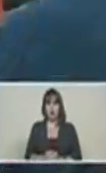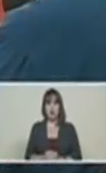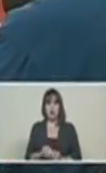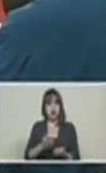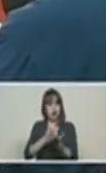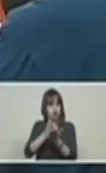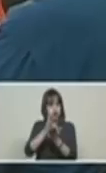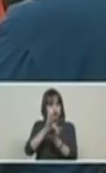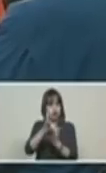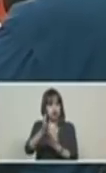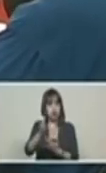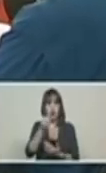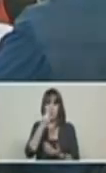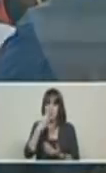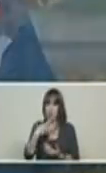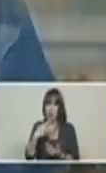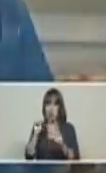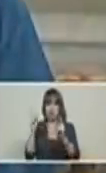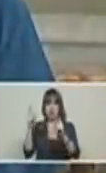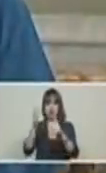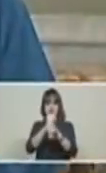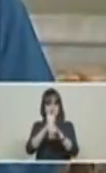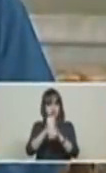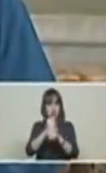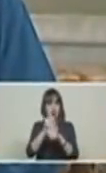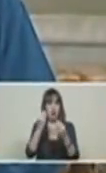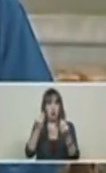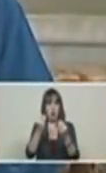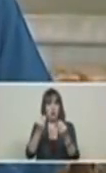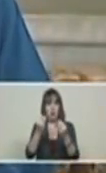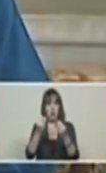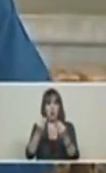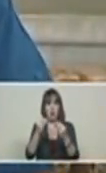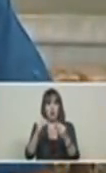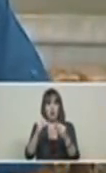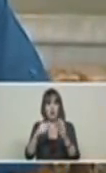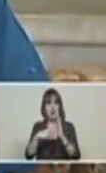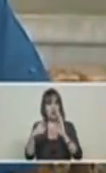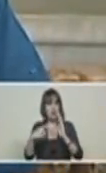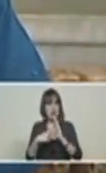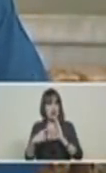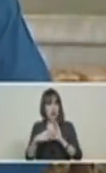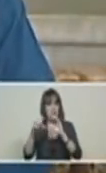dirigidos hacia la meta déficit fiscal cero.